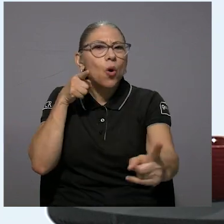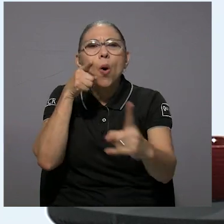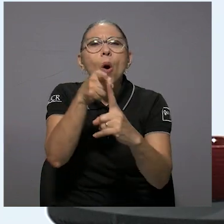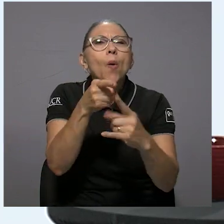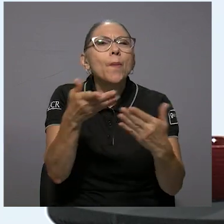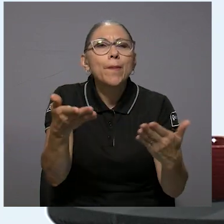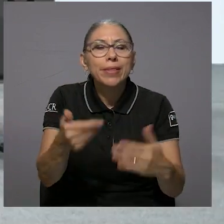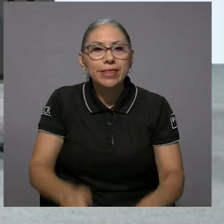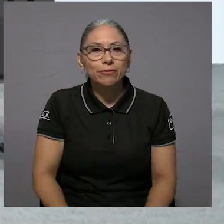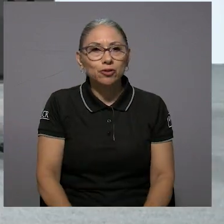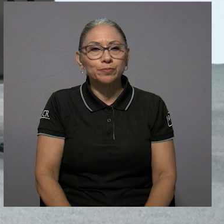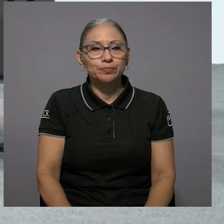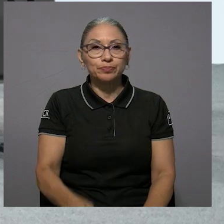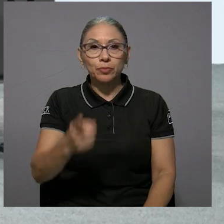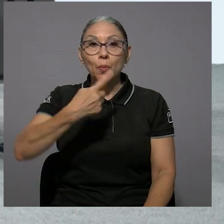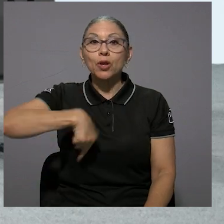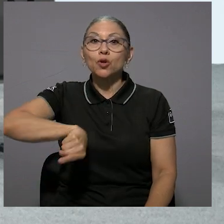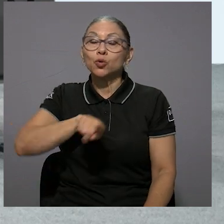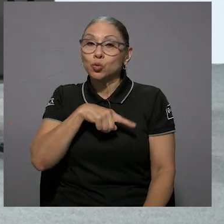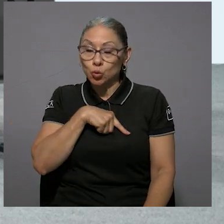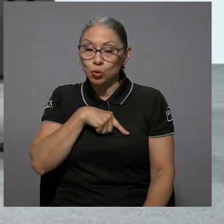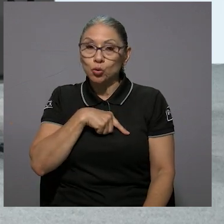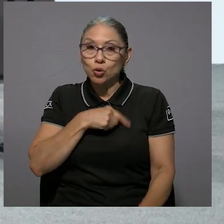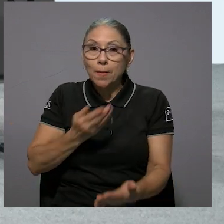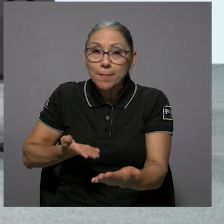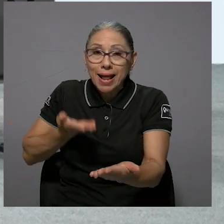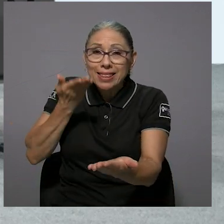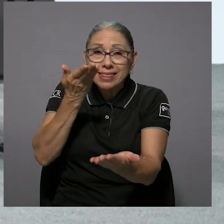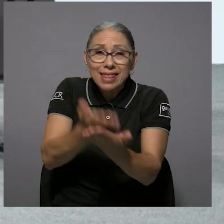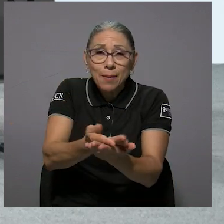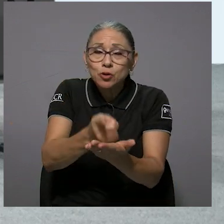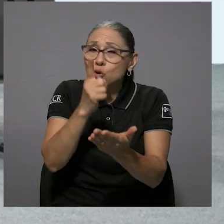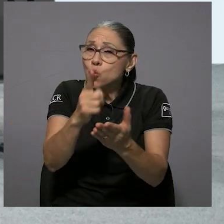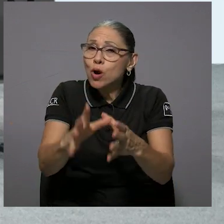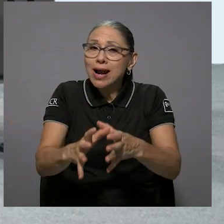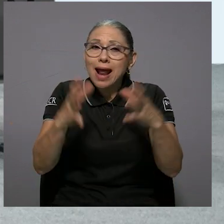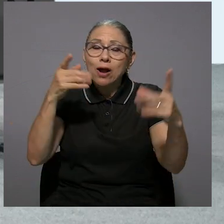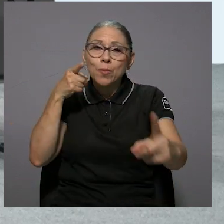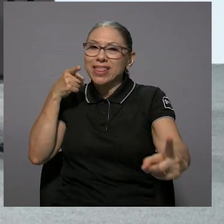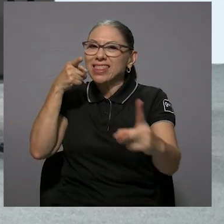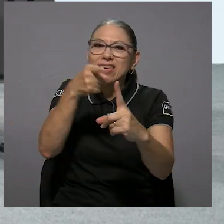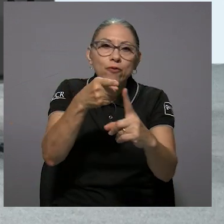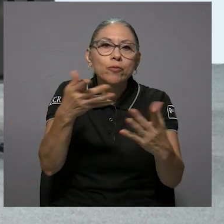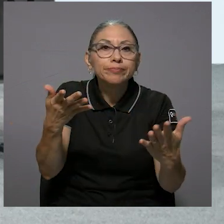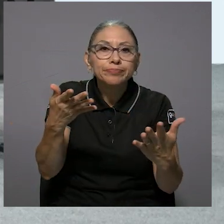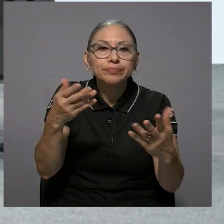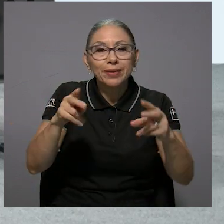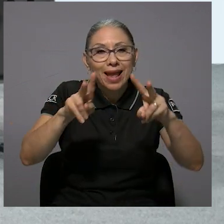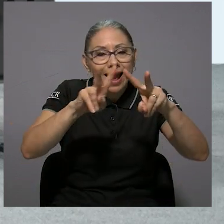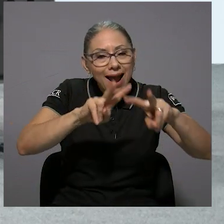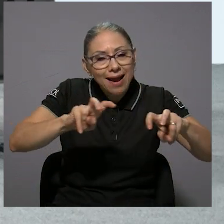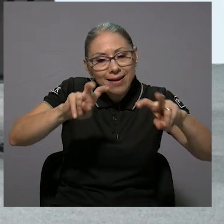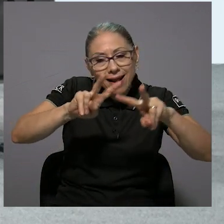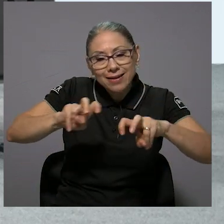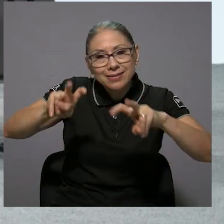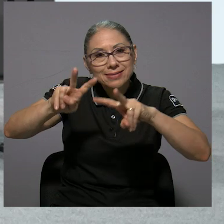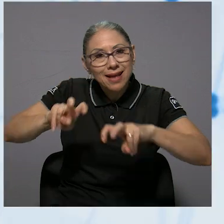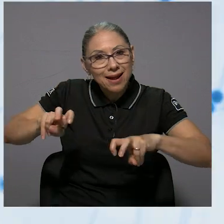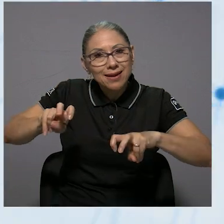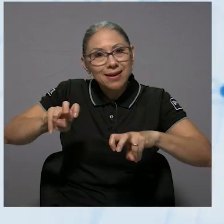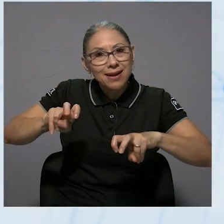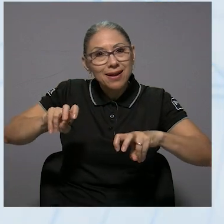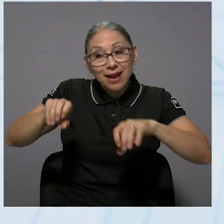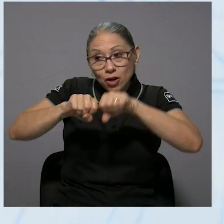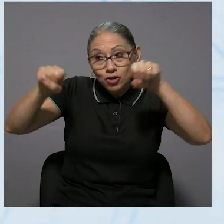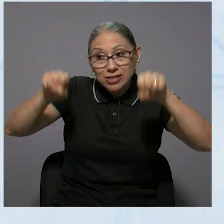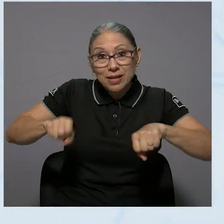Margot. Ok, nosotros nos planteamos un gran objetivo, que era analizar este